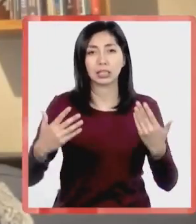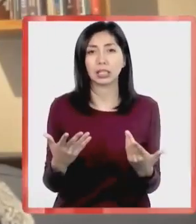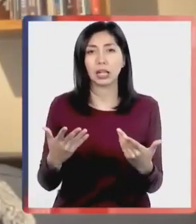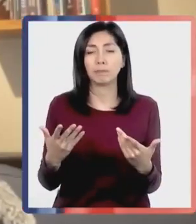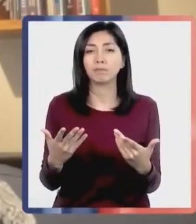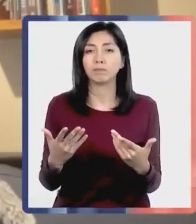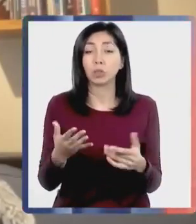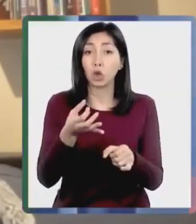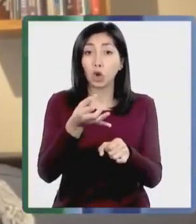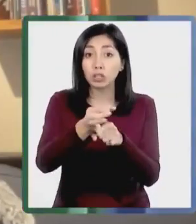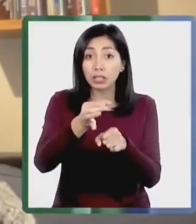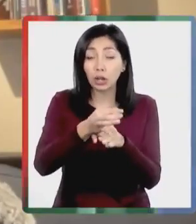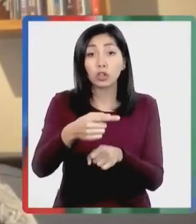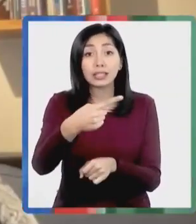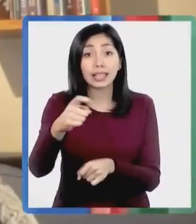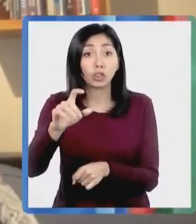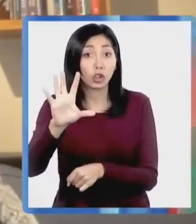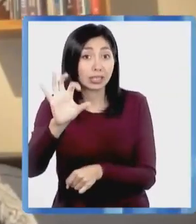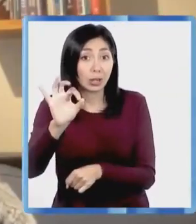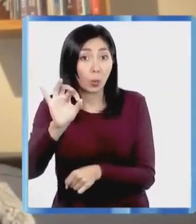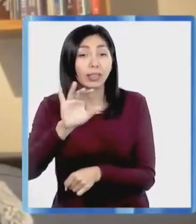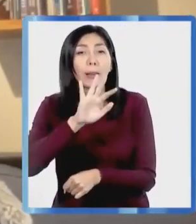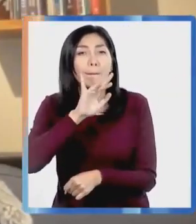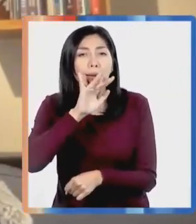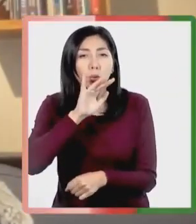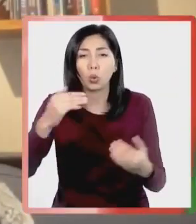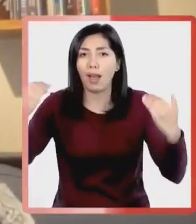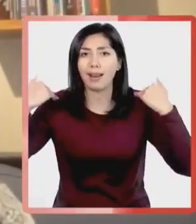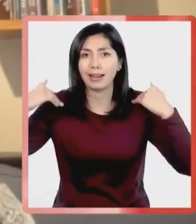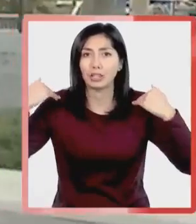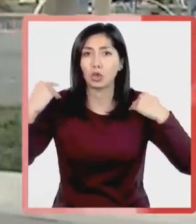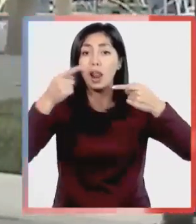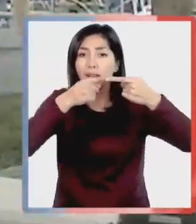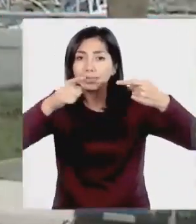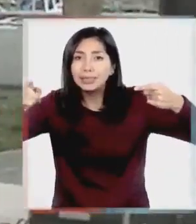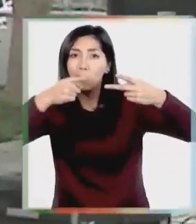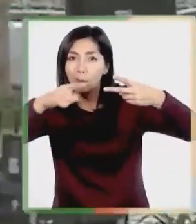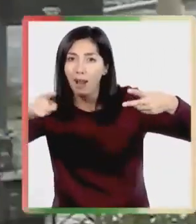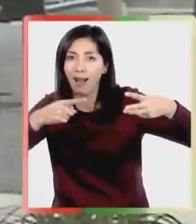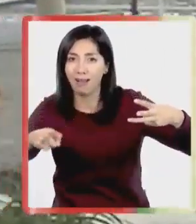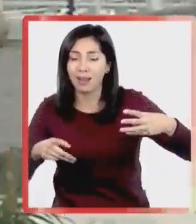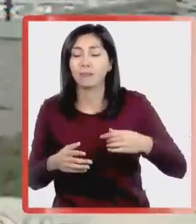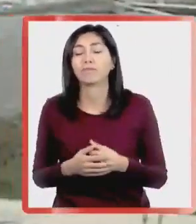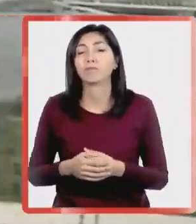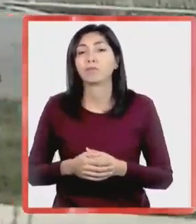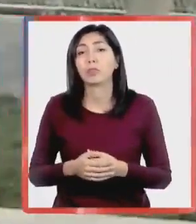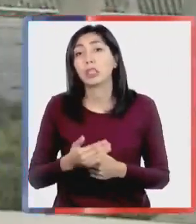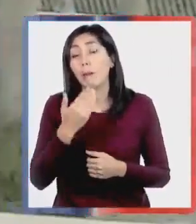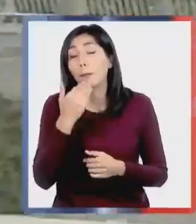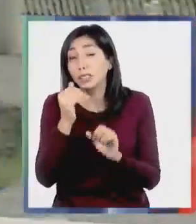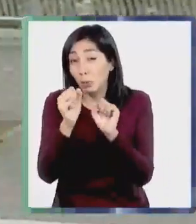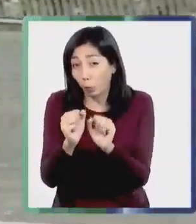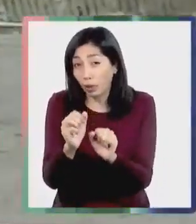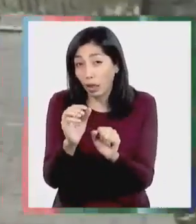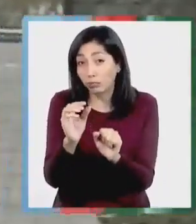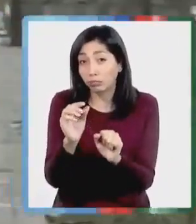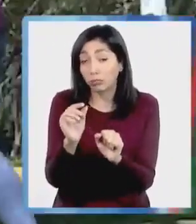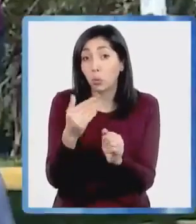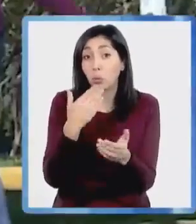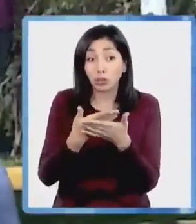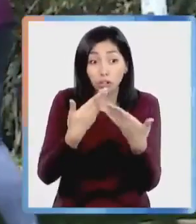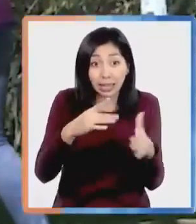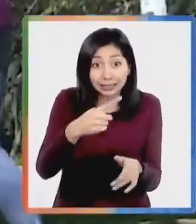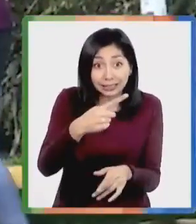física, que la recomendación actual es hasta 150 minutos de ejercicios semanales, y idealmente, incluso si se